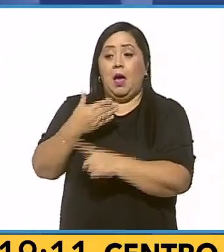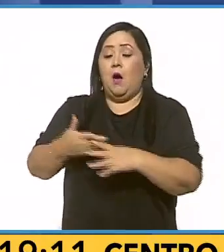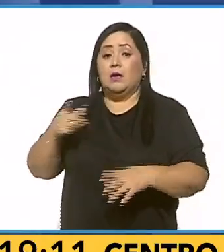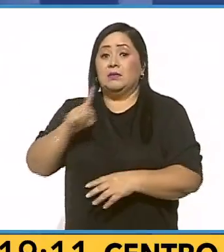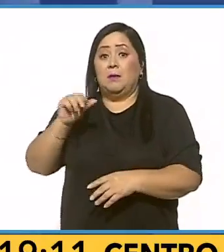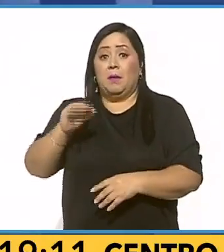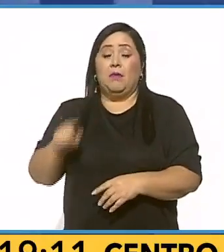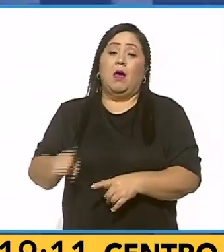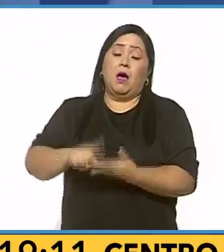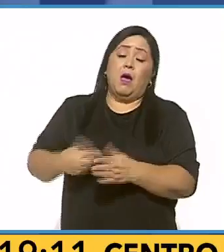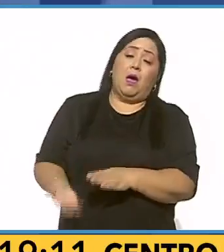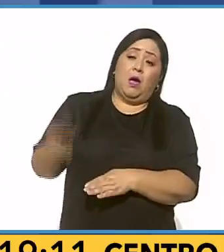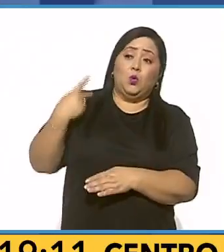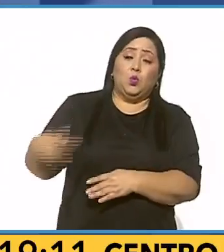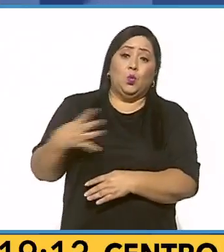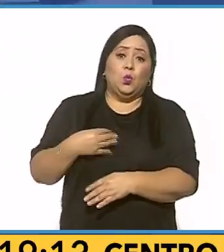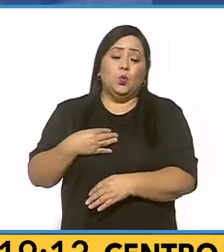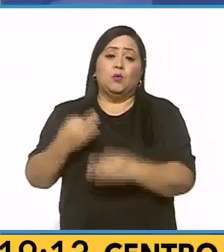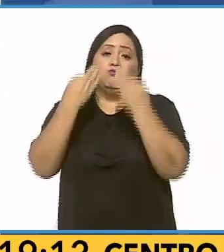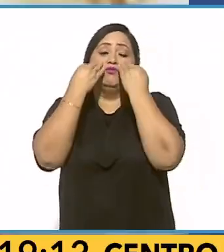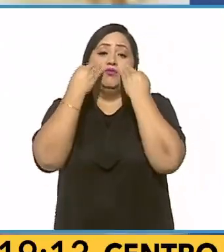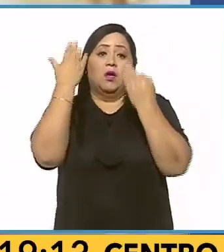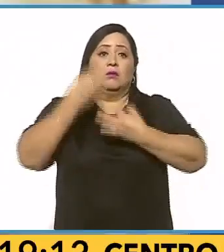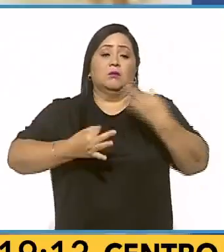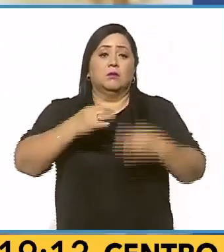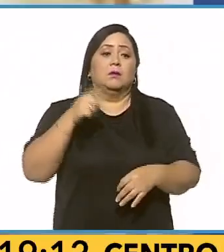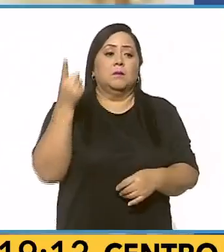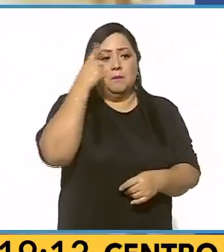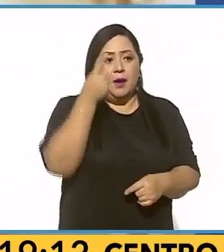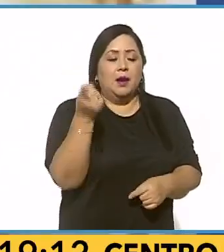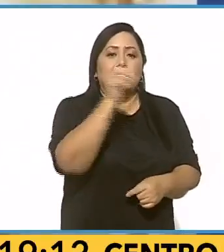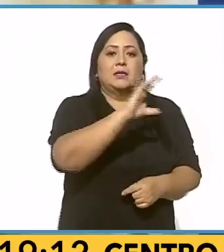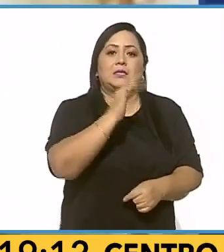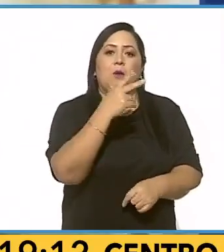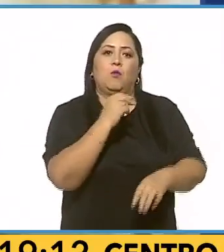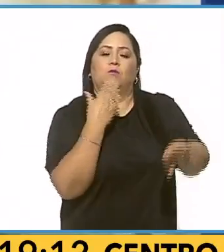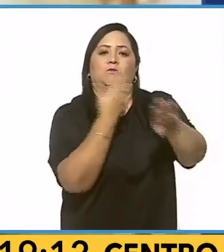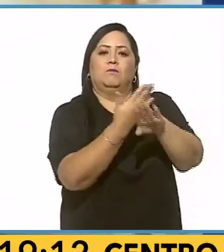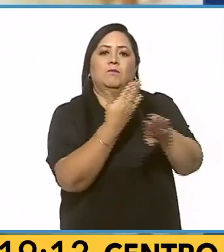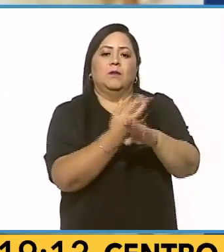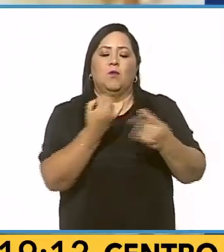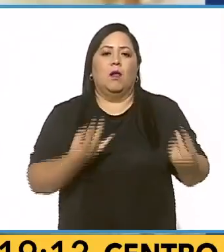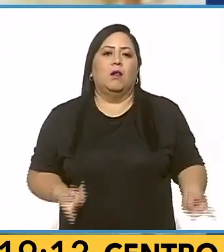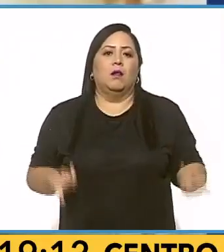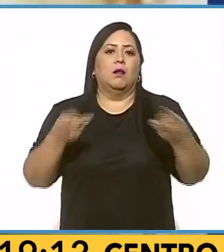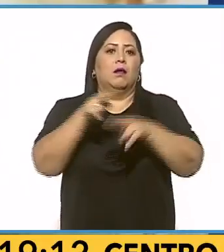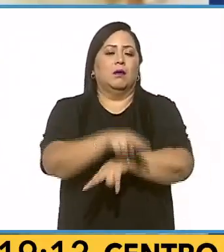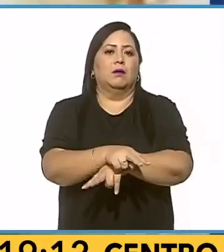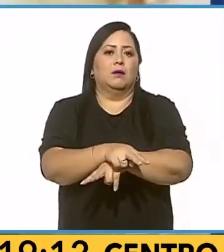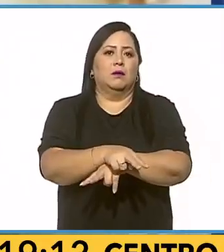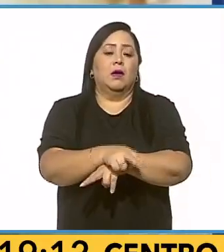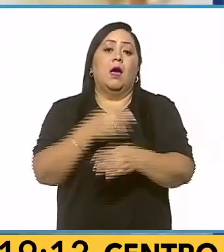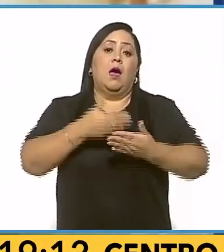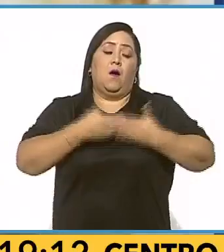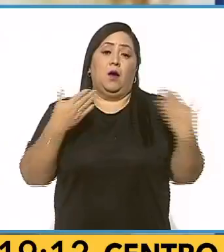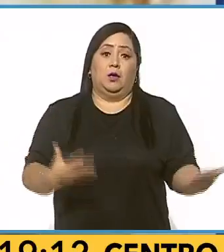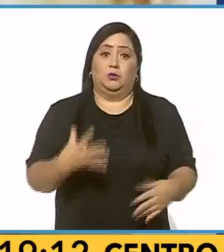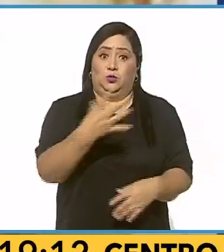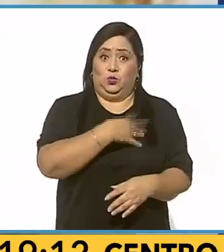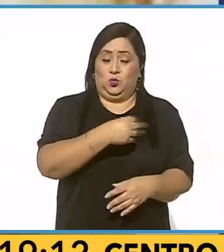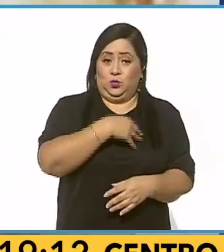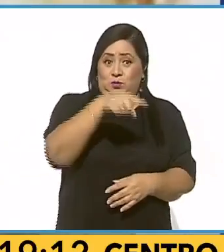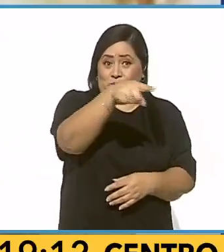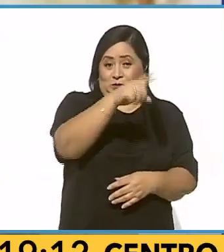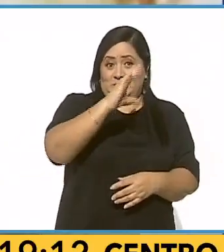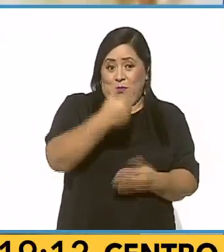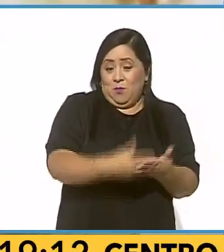en esa perspectiva, muy posiblemente la defensa del Mayo Zambada haya dicho, pues incluso los hijos del Chapo van a declarar en contra nuestra,